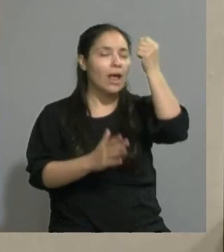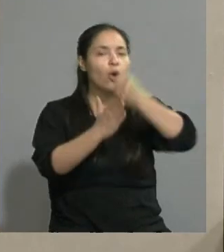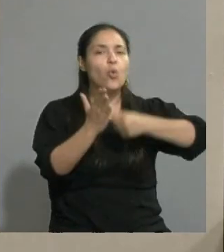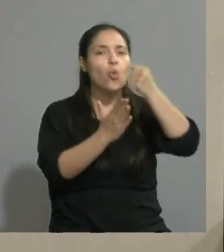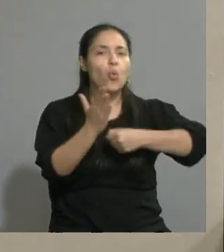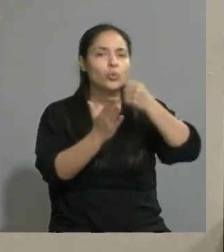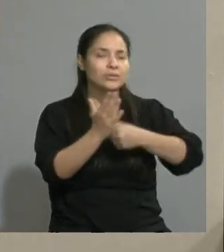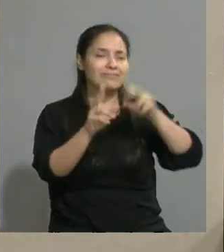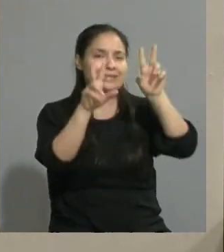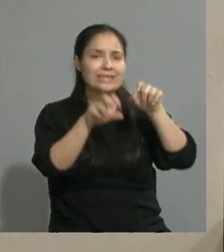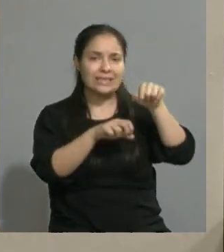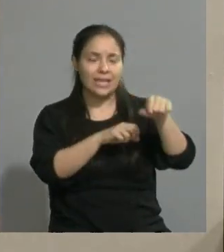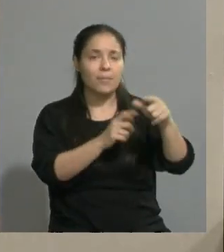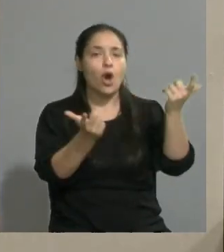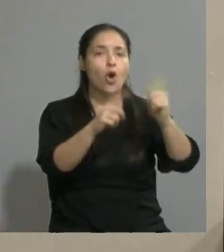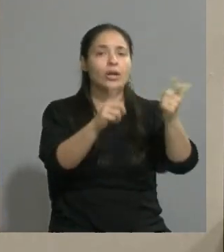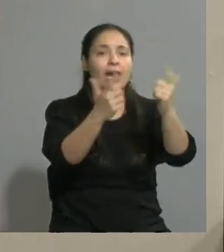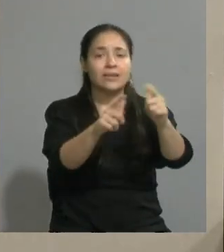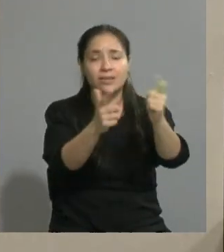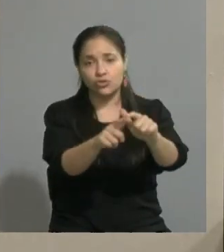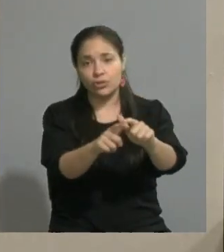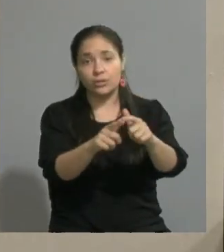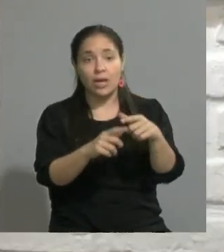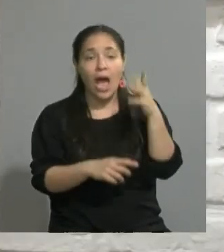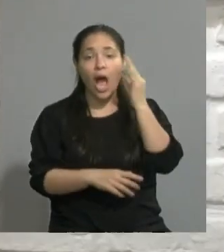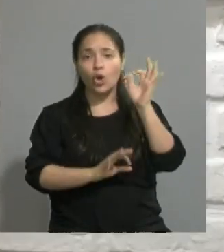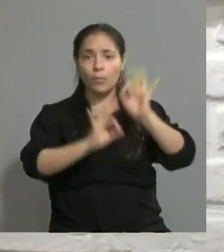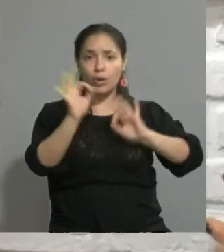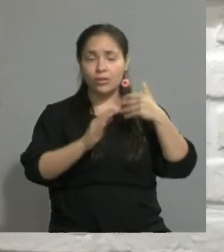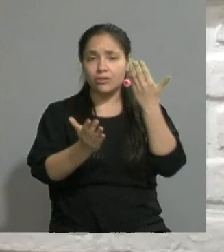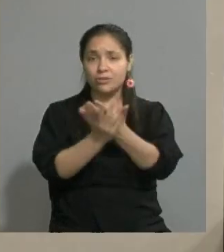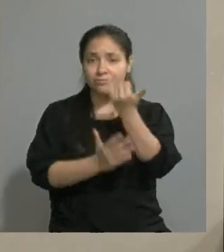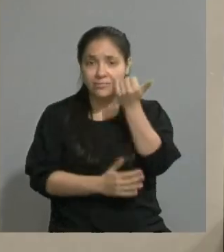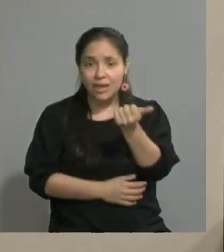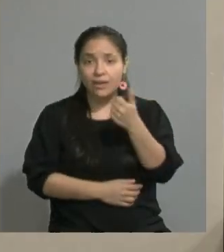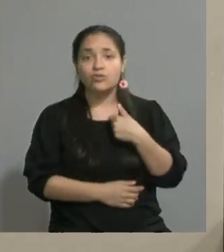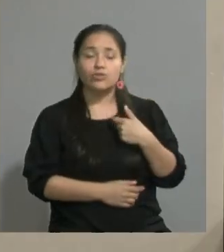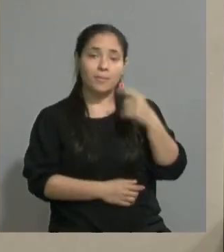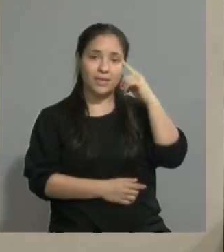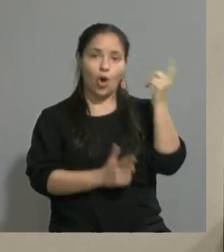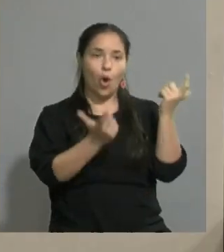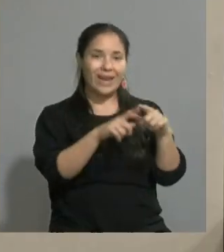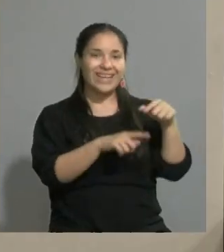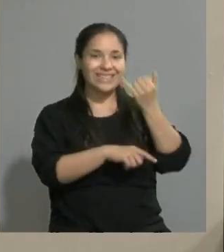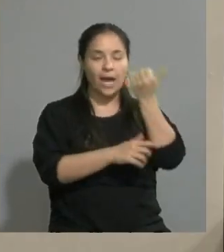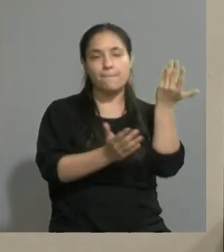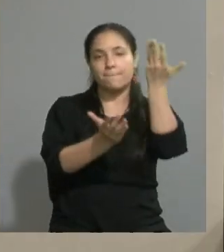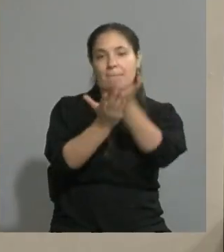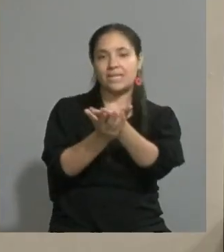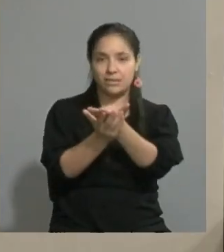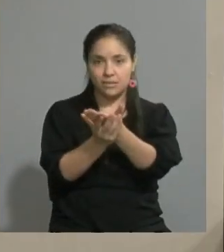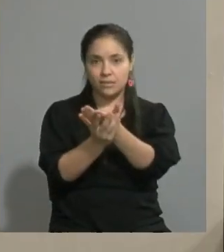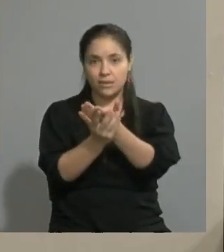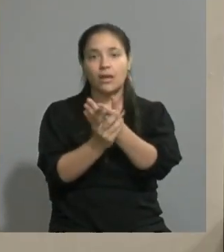tema desde hace mucho tiempo, las organizaciones, que es necesario. ¿Se habrá presentado algún proyecto alguna vez? Y en realidad desde las ONG legislatura, se viene hablando